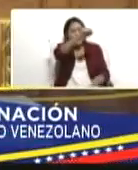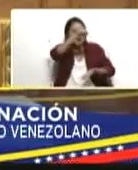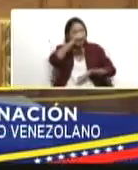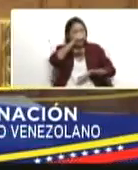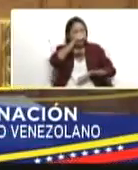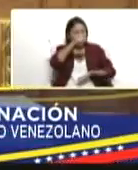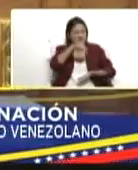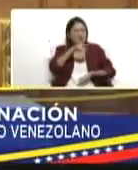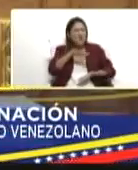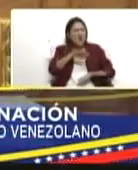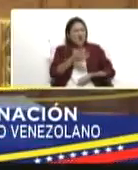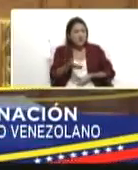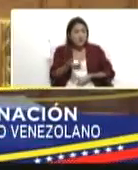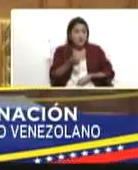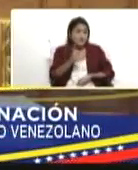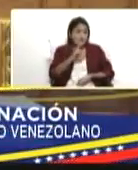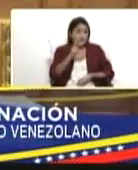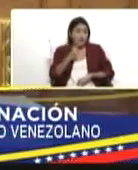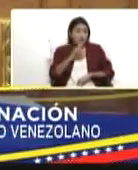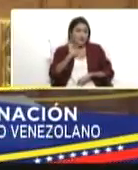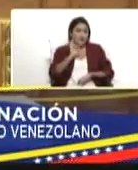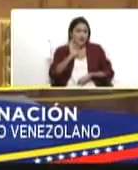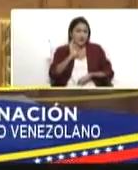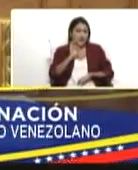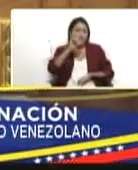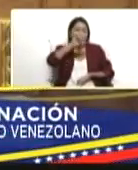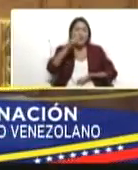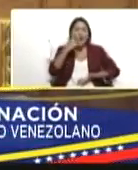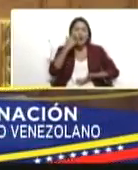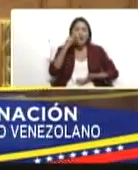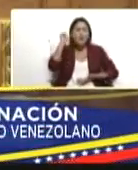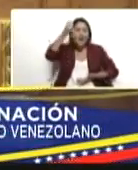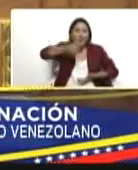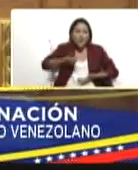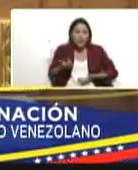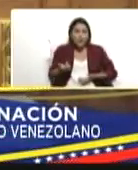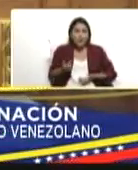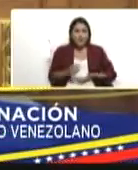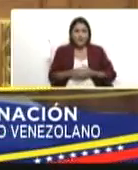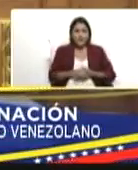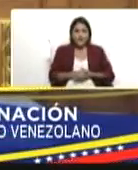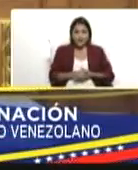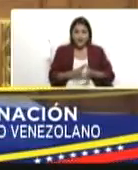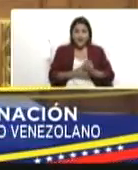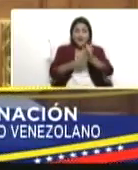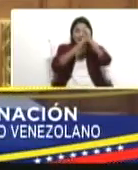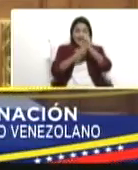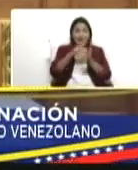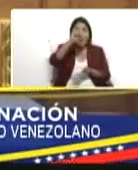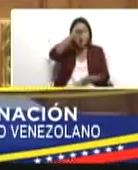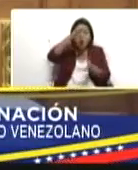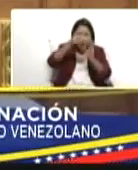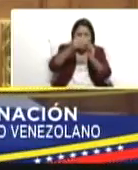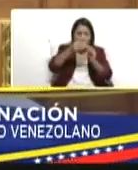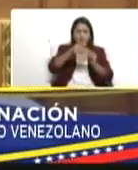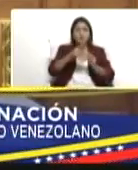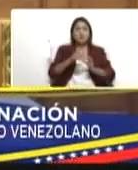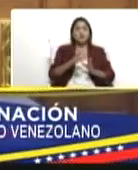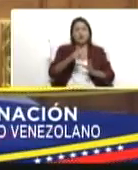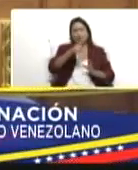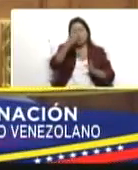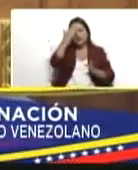pregunta no porque ya la gente se acostumbra los líderes y lideresas de los clat lo